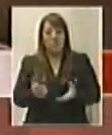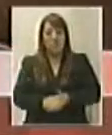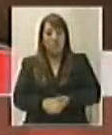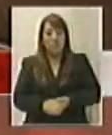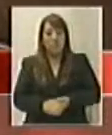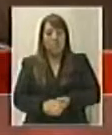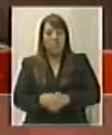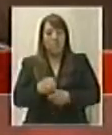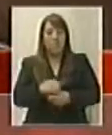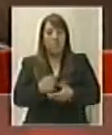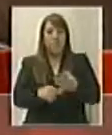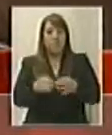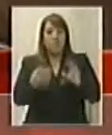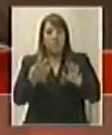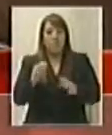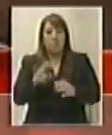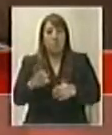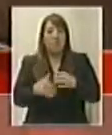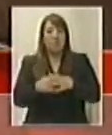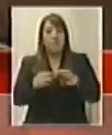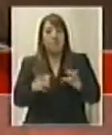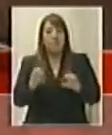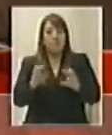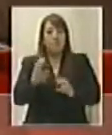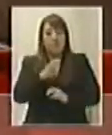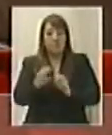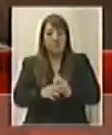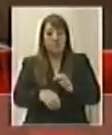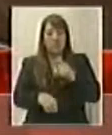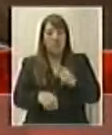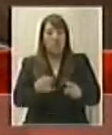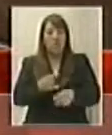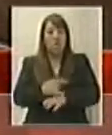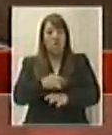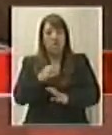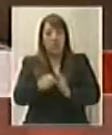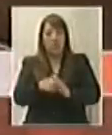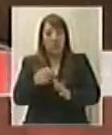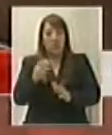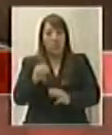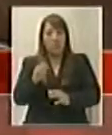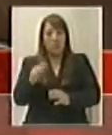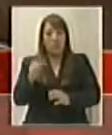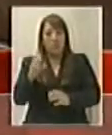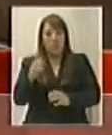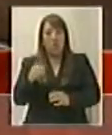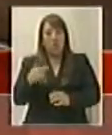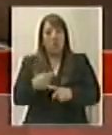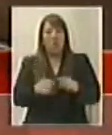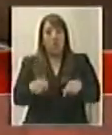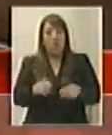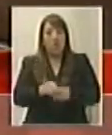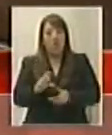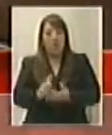en la que prácticamente el 90% del pueblo cajamarquino está en contra del proyecto Minas Conga. Pero sin embargo, acá en